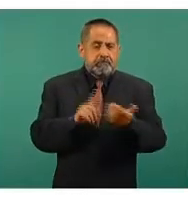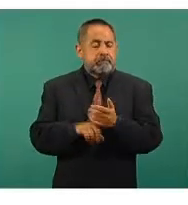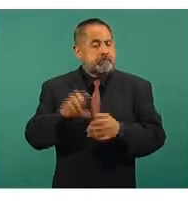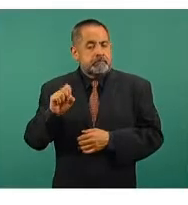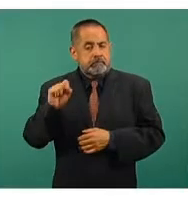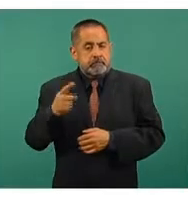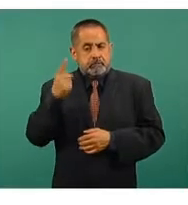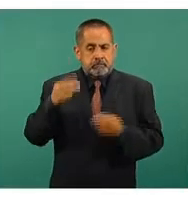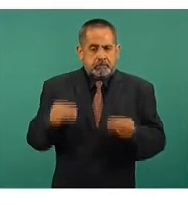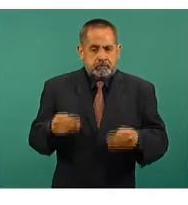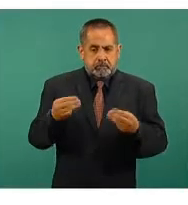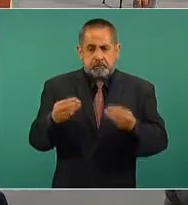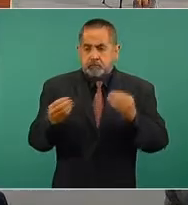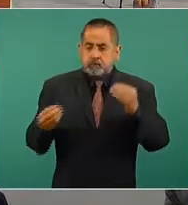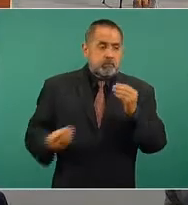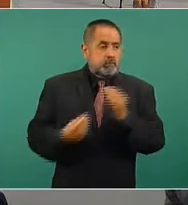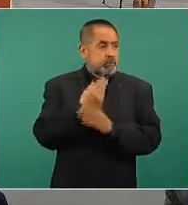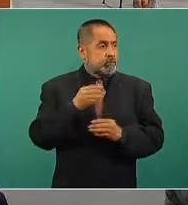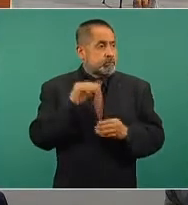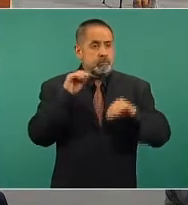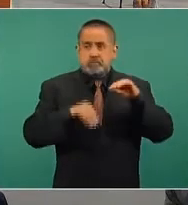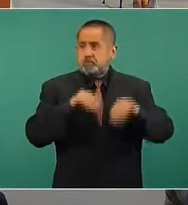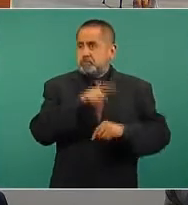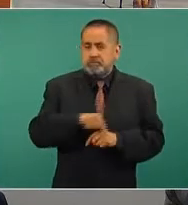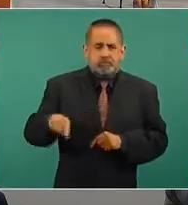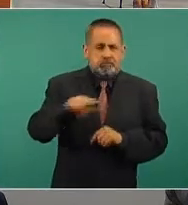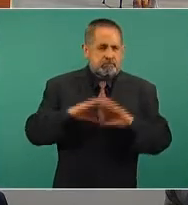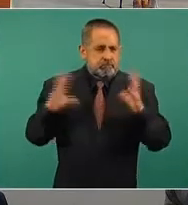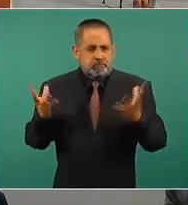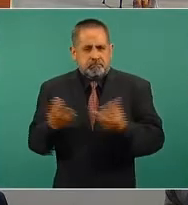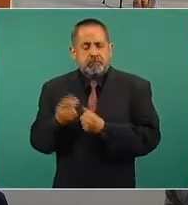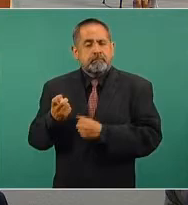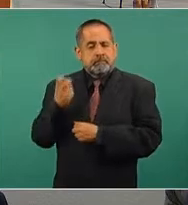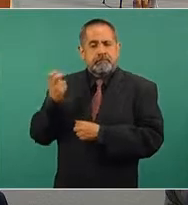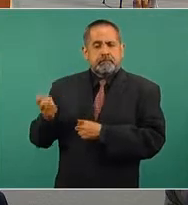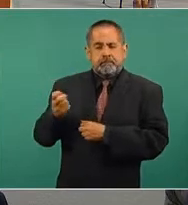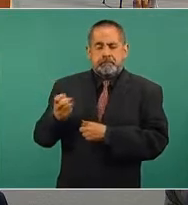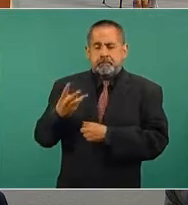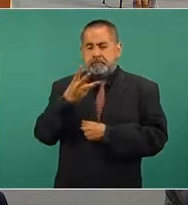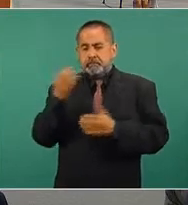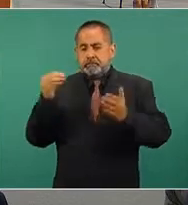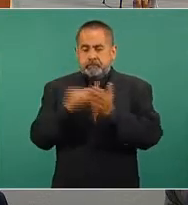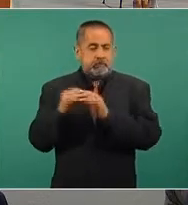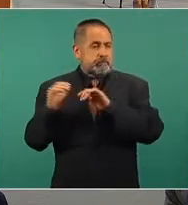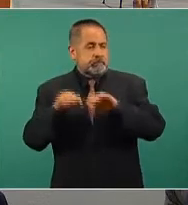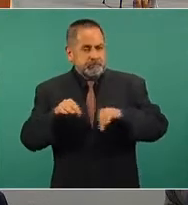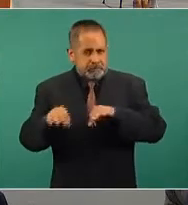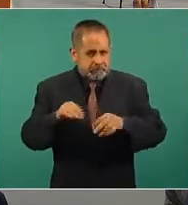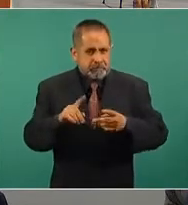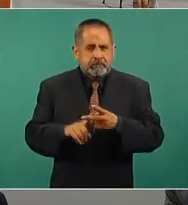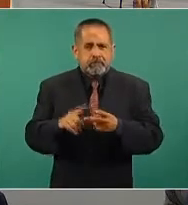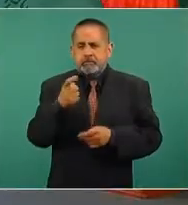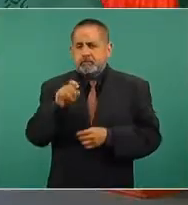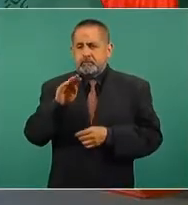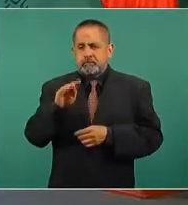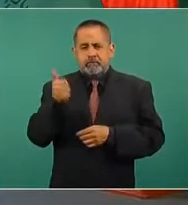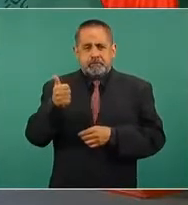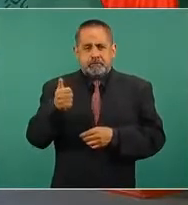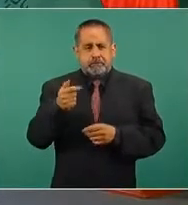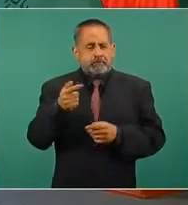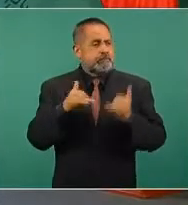mercados, 61 nuevos mercados públicos también. Ese es, digamos, el total: 300,000 empleos, más de 196,000 acciones